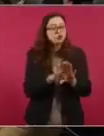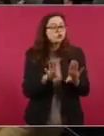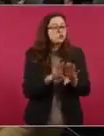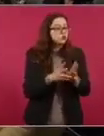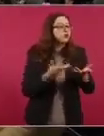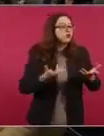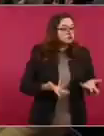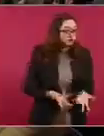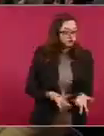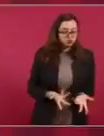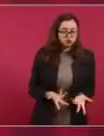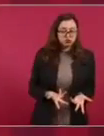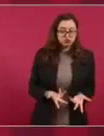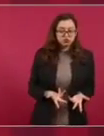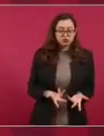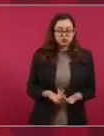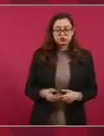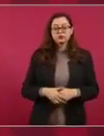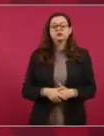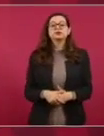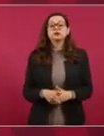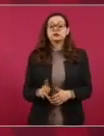Es probable